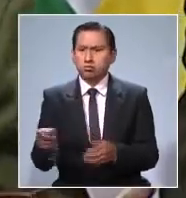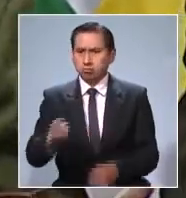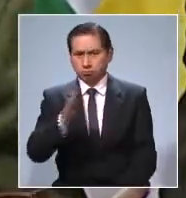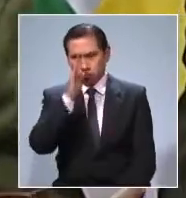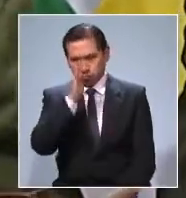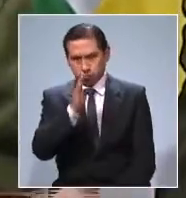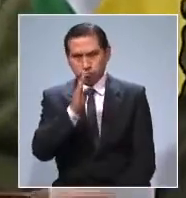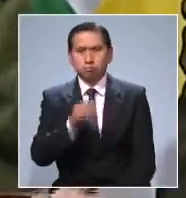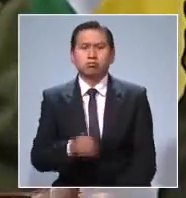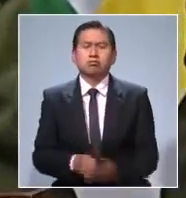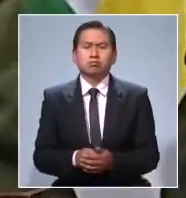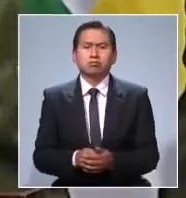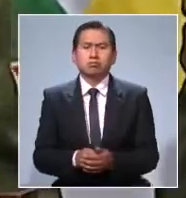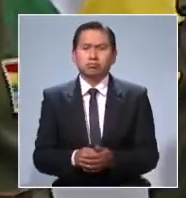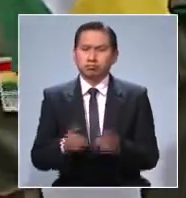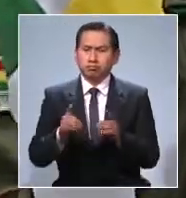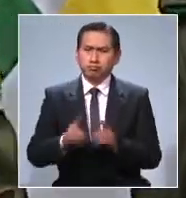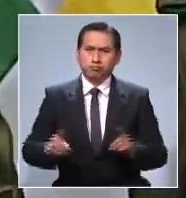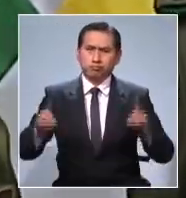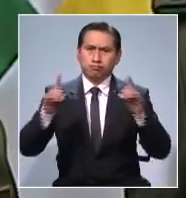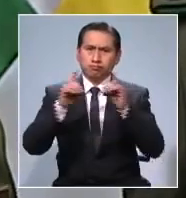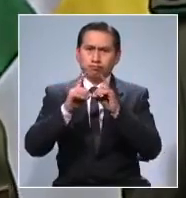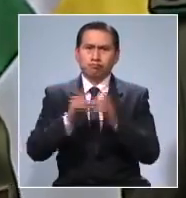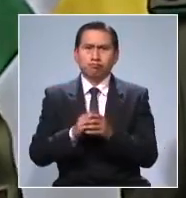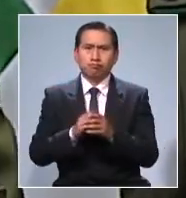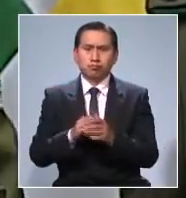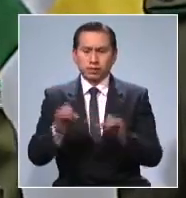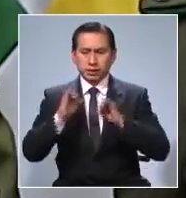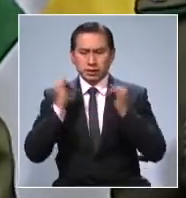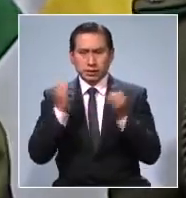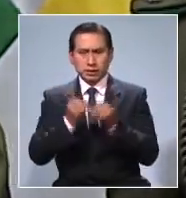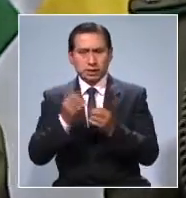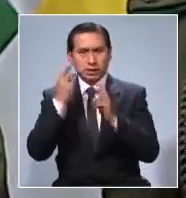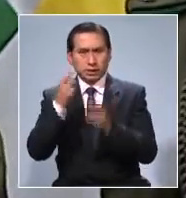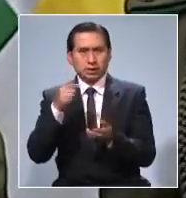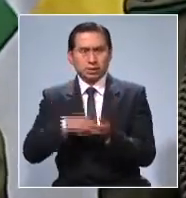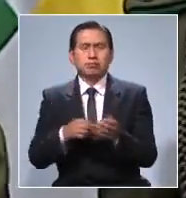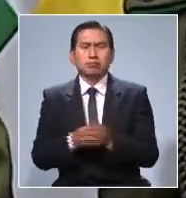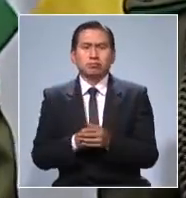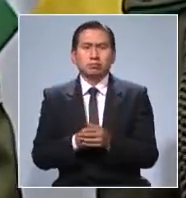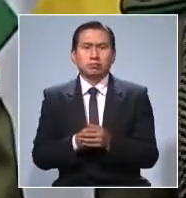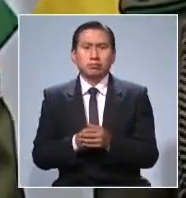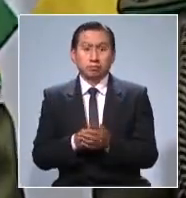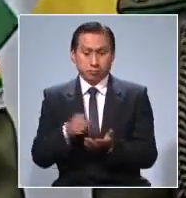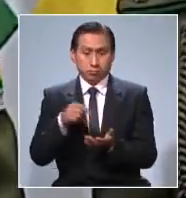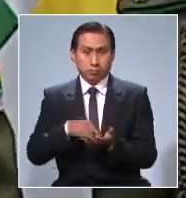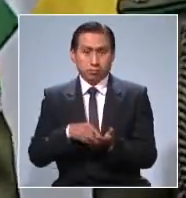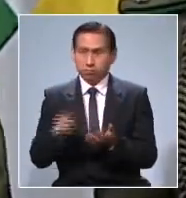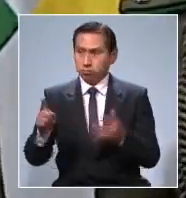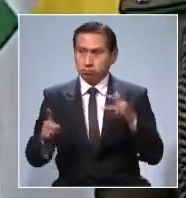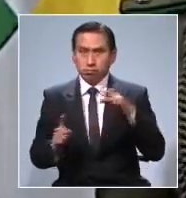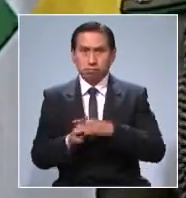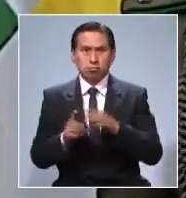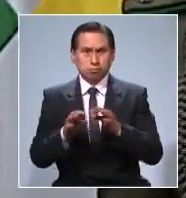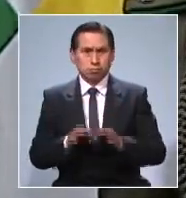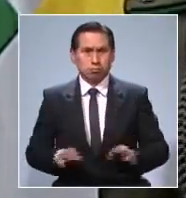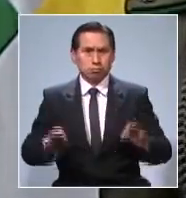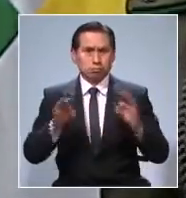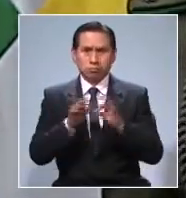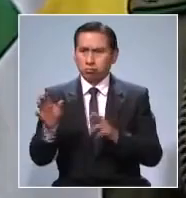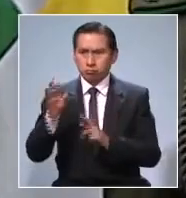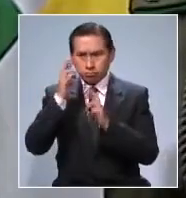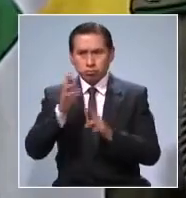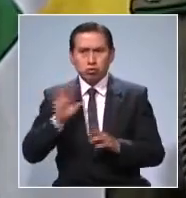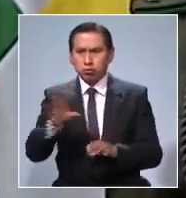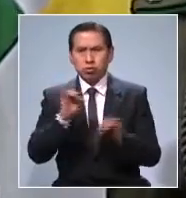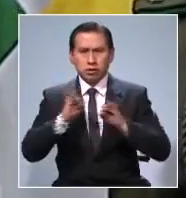disciplina, la dignidad y la institucionalidad. Este es un acto que representa el